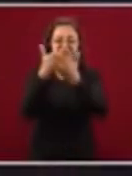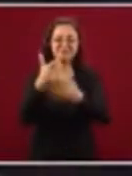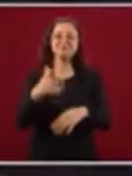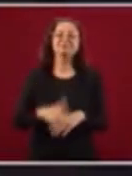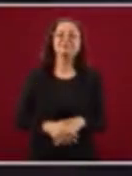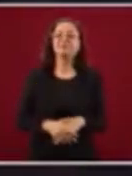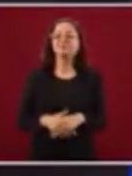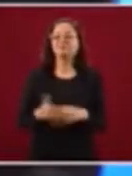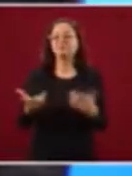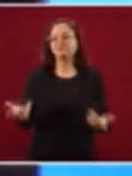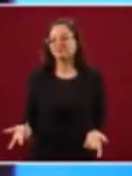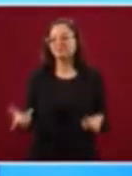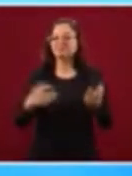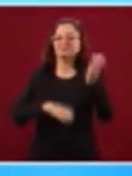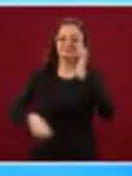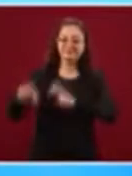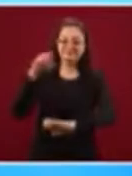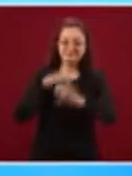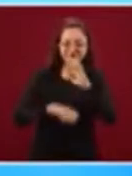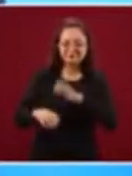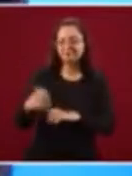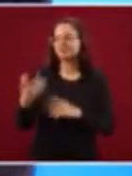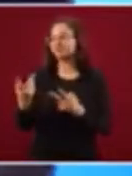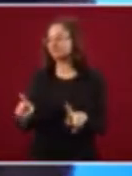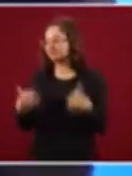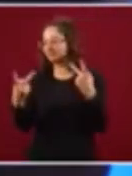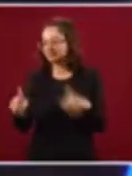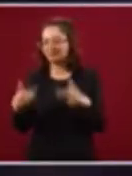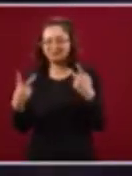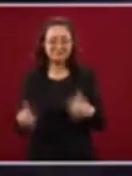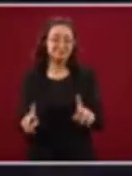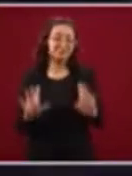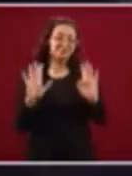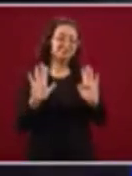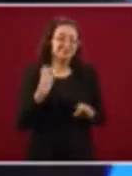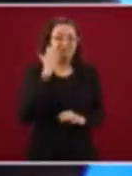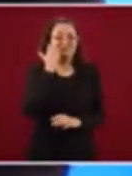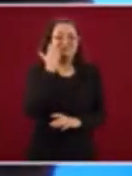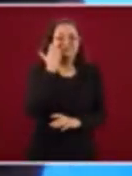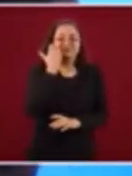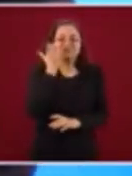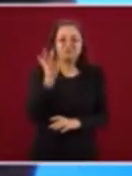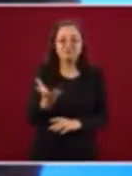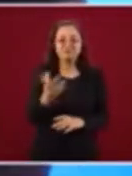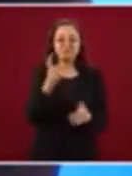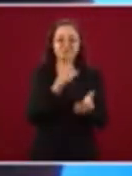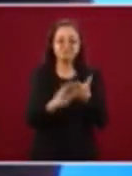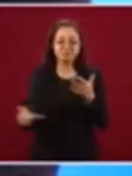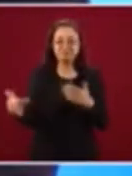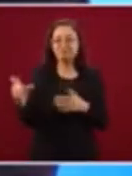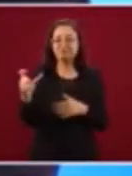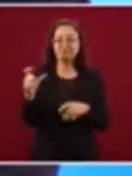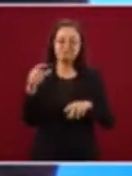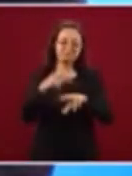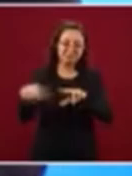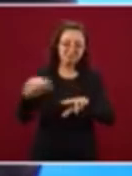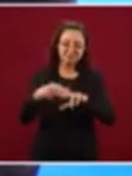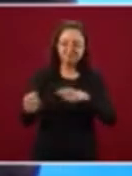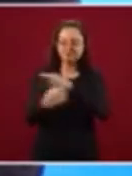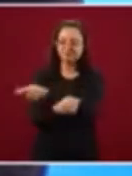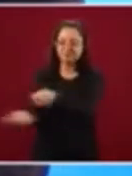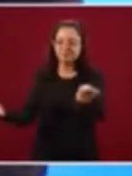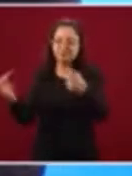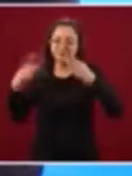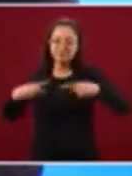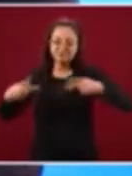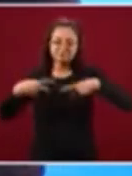empresarios que nos ayuden, si quieren, por ejemplo, comprar para sus trabajadores y la gente que